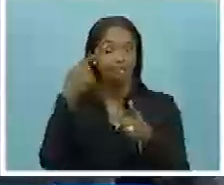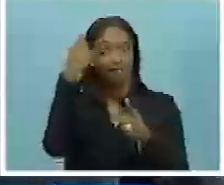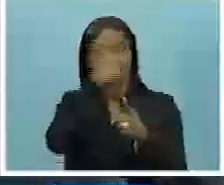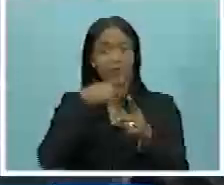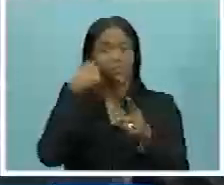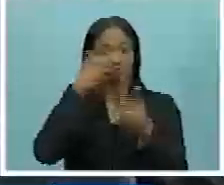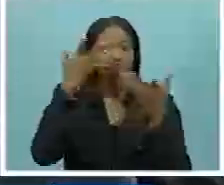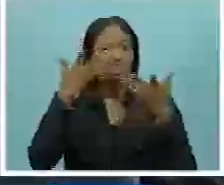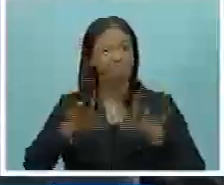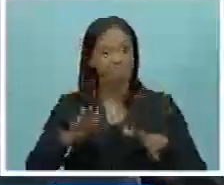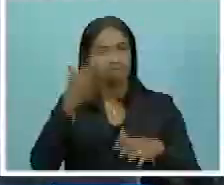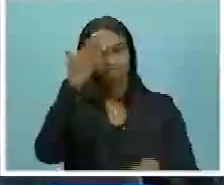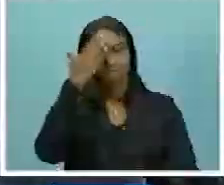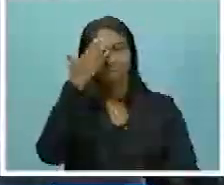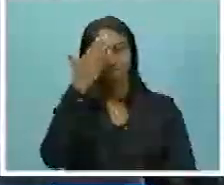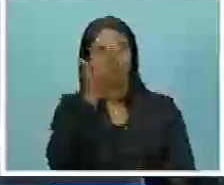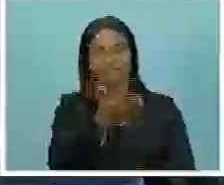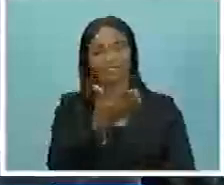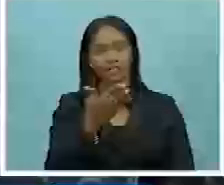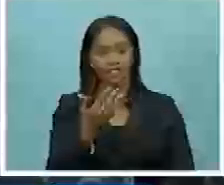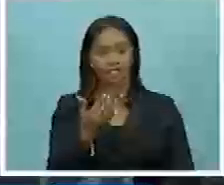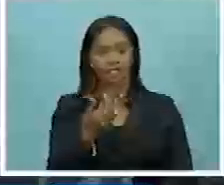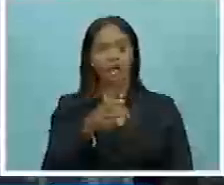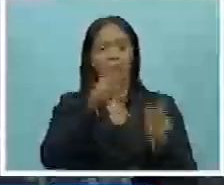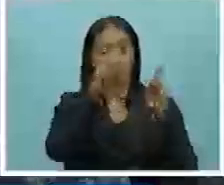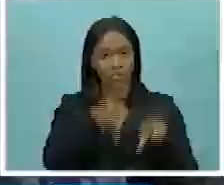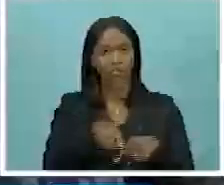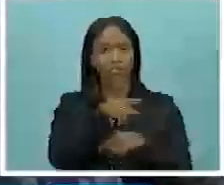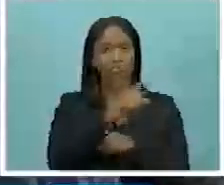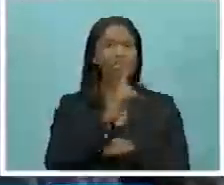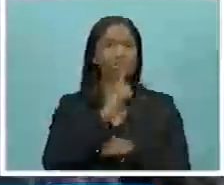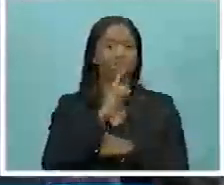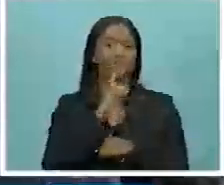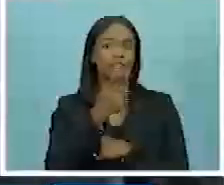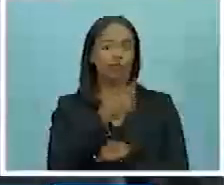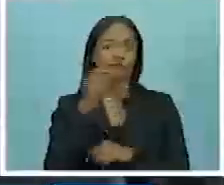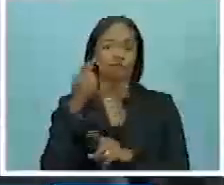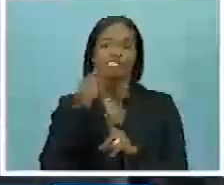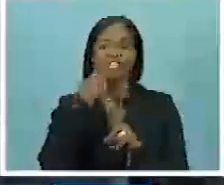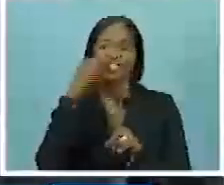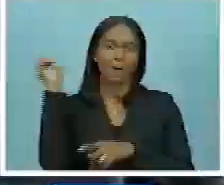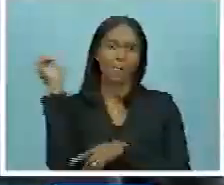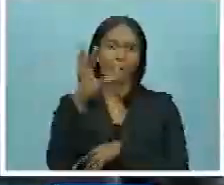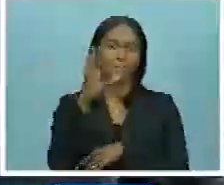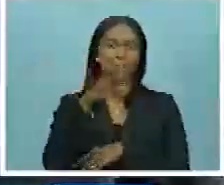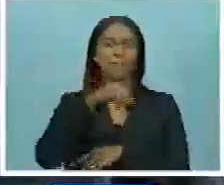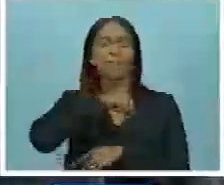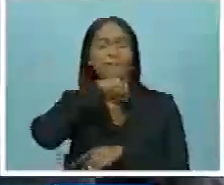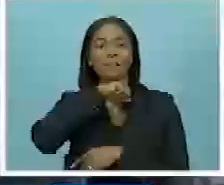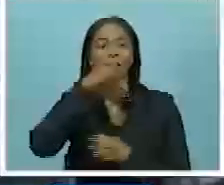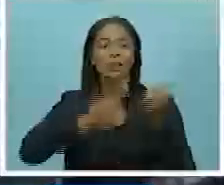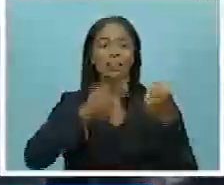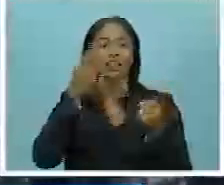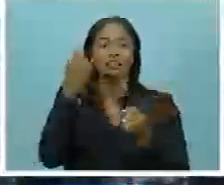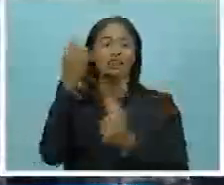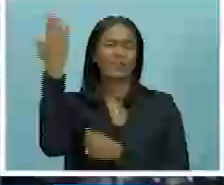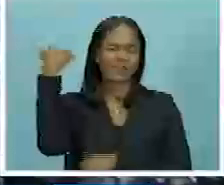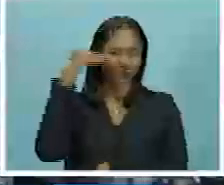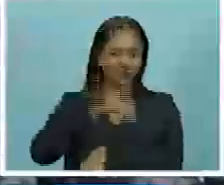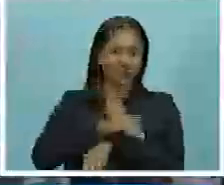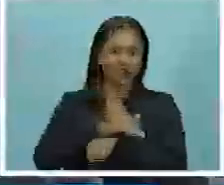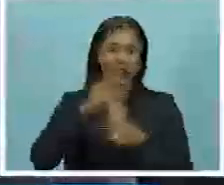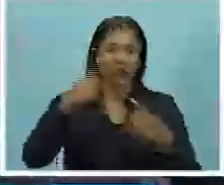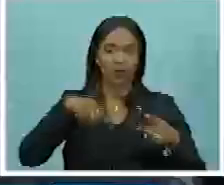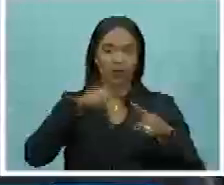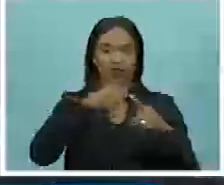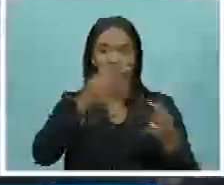identifica de una manera fehaciente que esa es la persona que la agredió la noche del pasado martes cuando ella